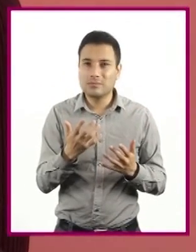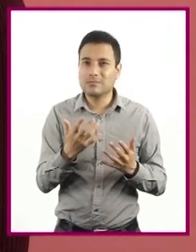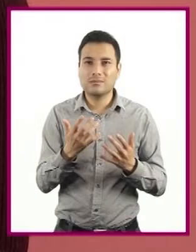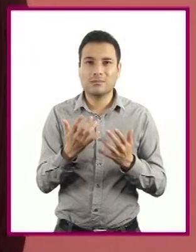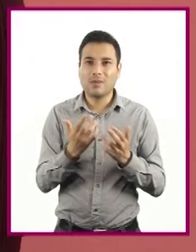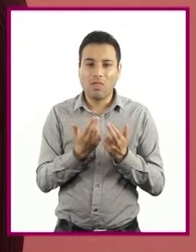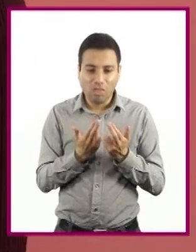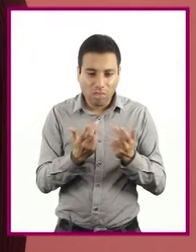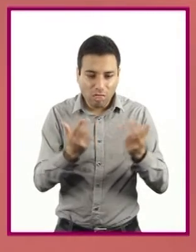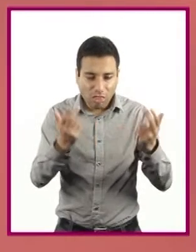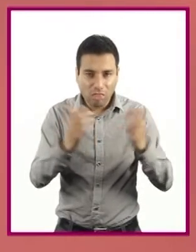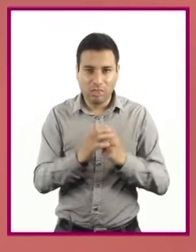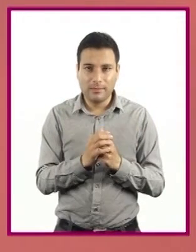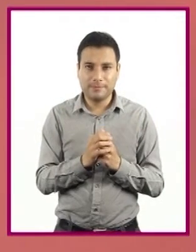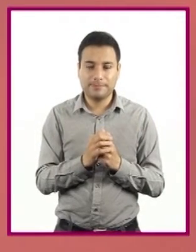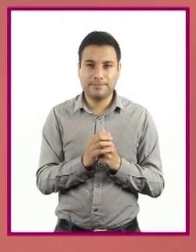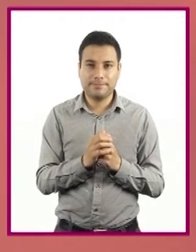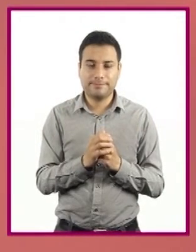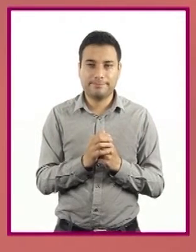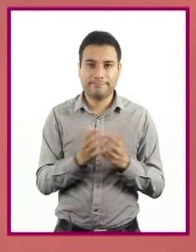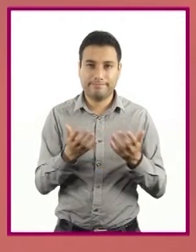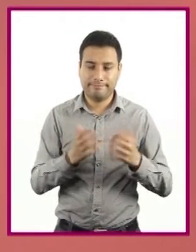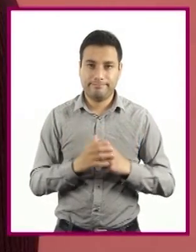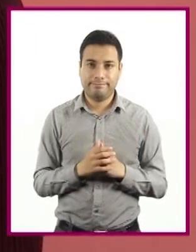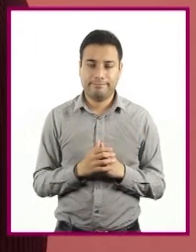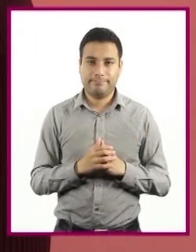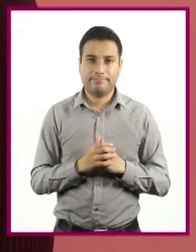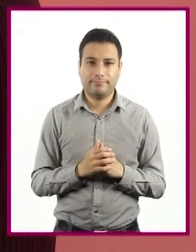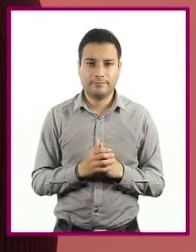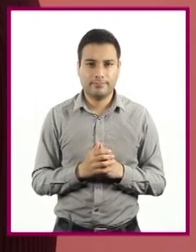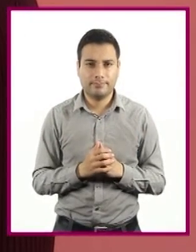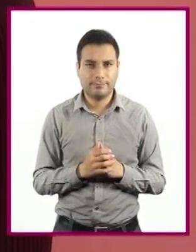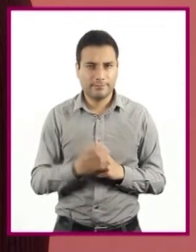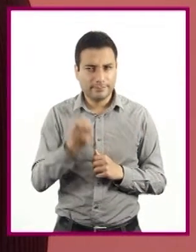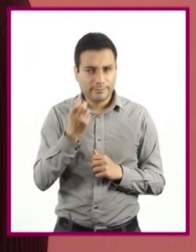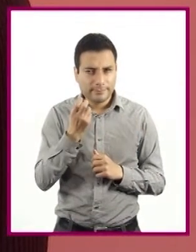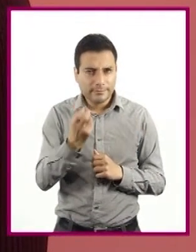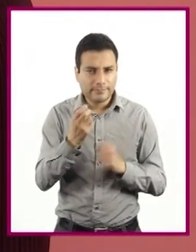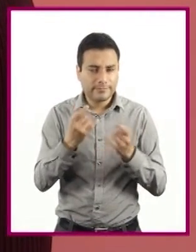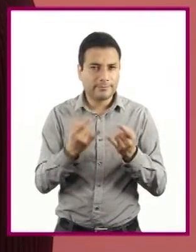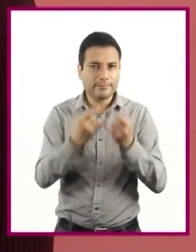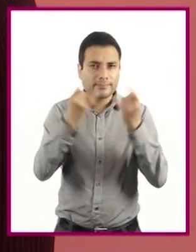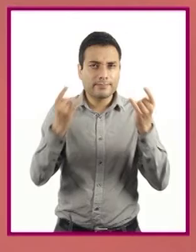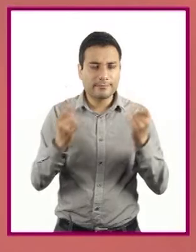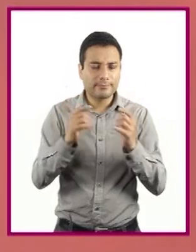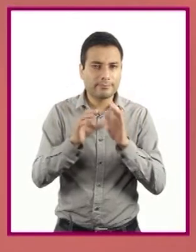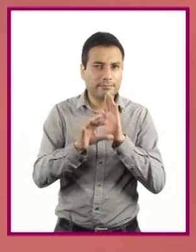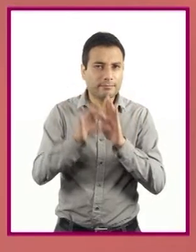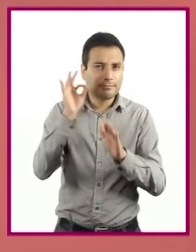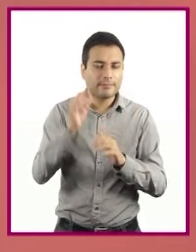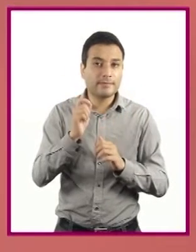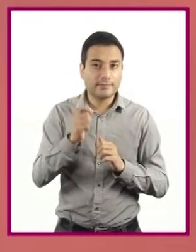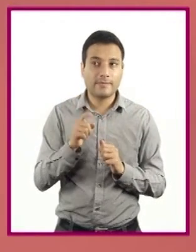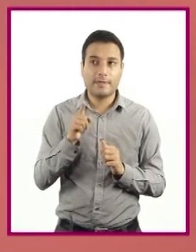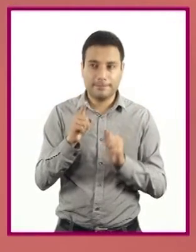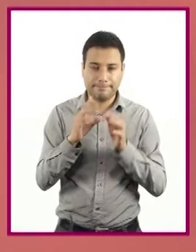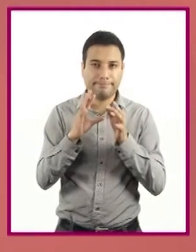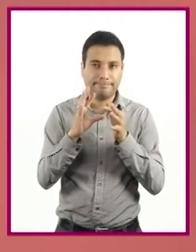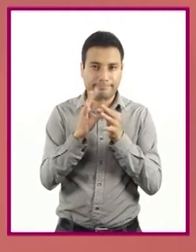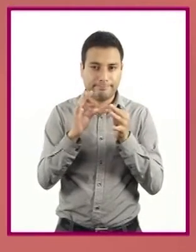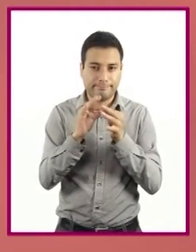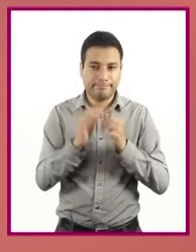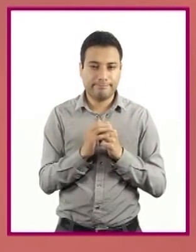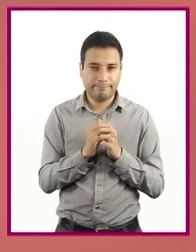marchitos. ¿Cuál considera que es el significado de este proverbio, maestra? Con la explicación que acaba de